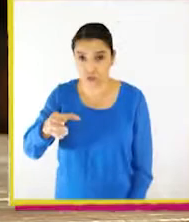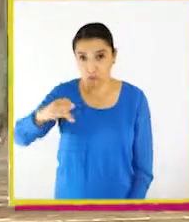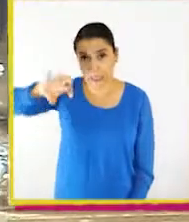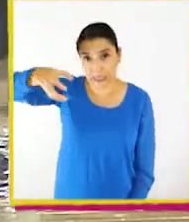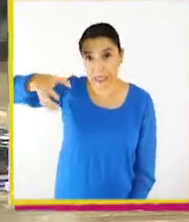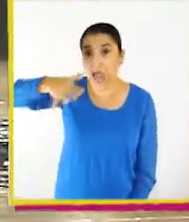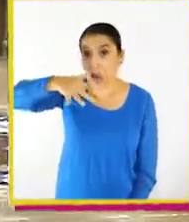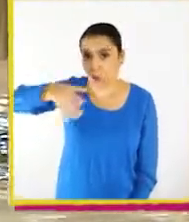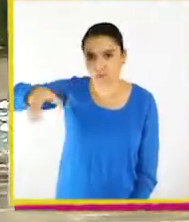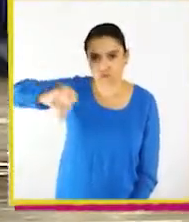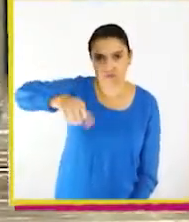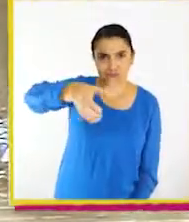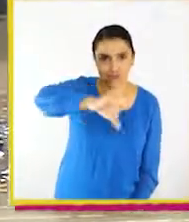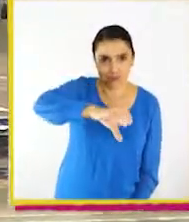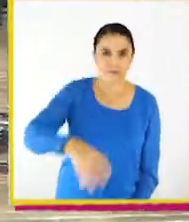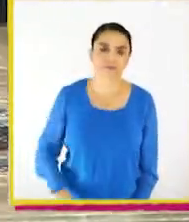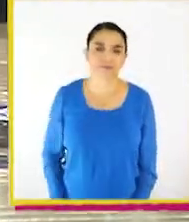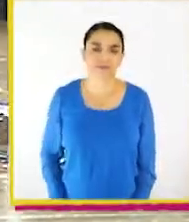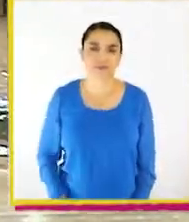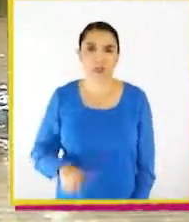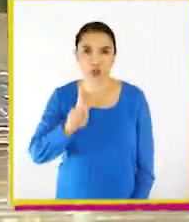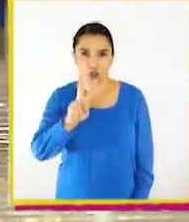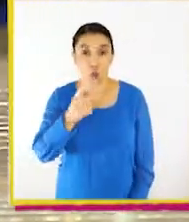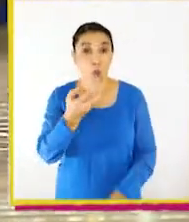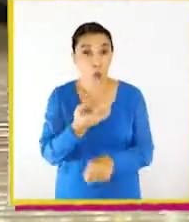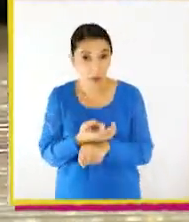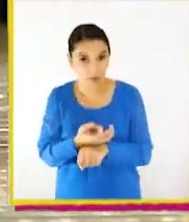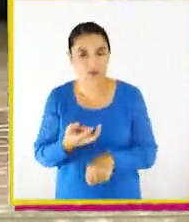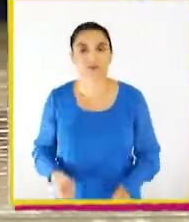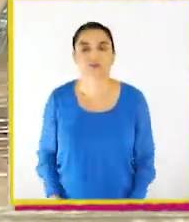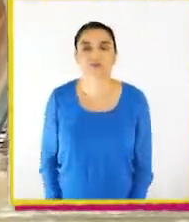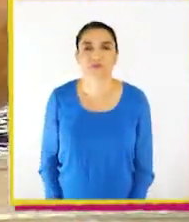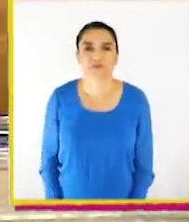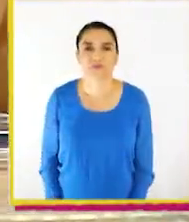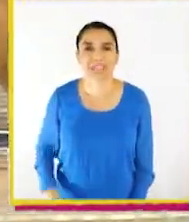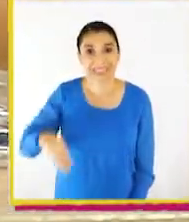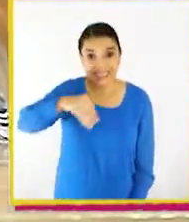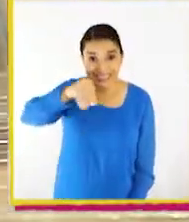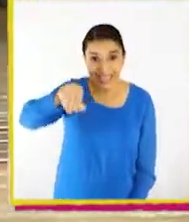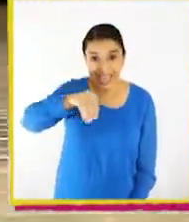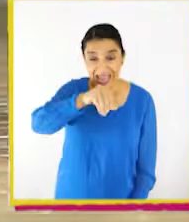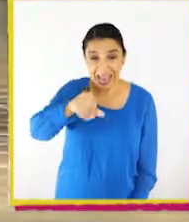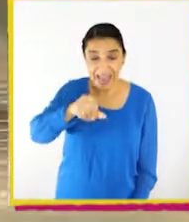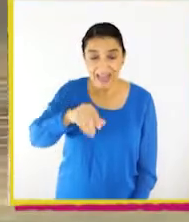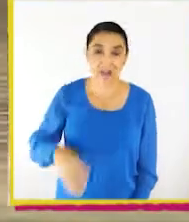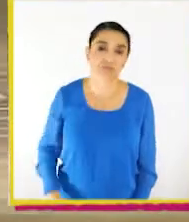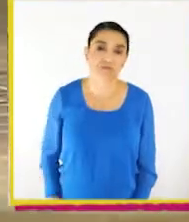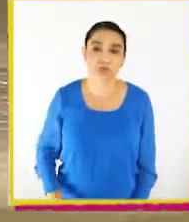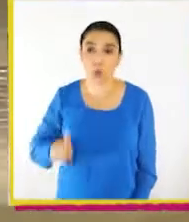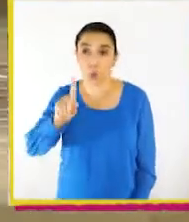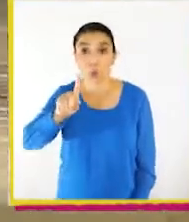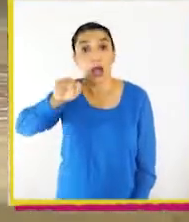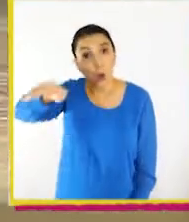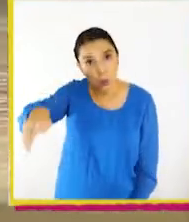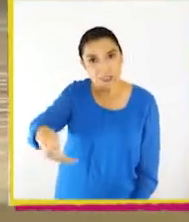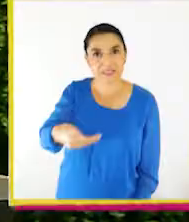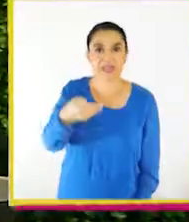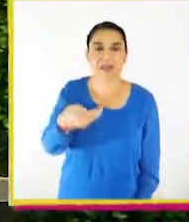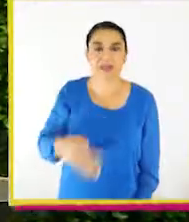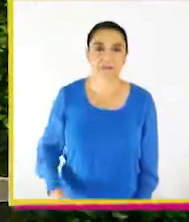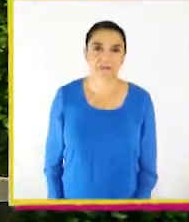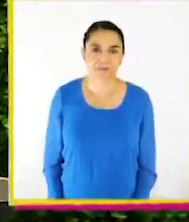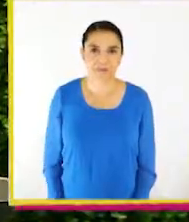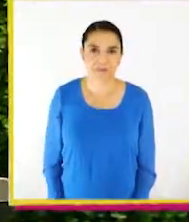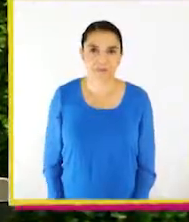agua de la llave, dos huevos, sal y una cuchara.